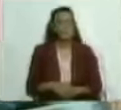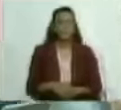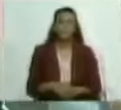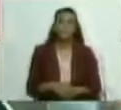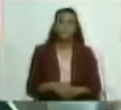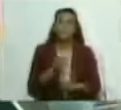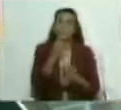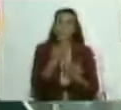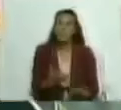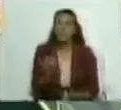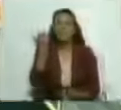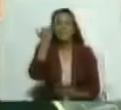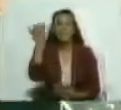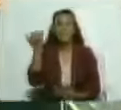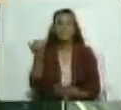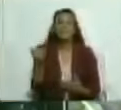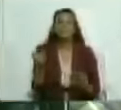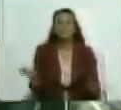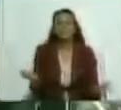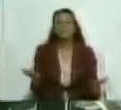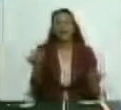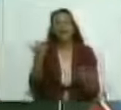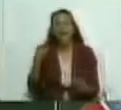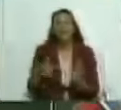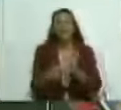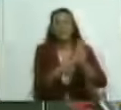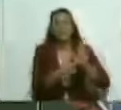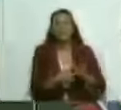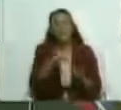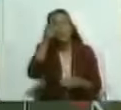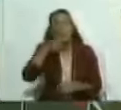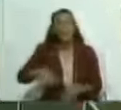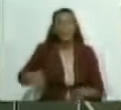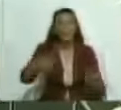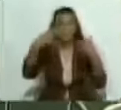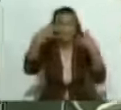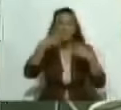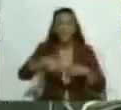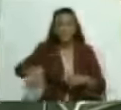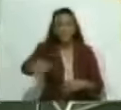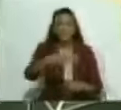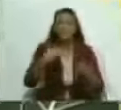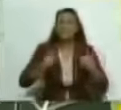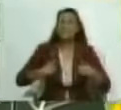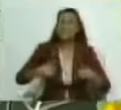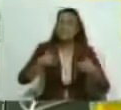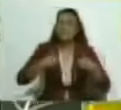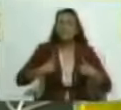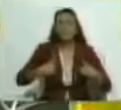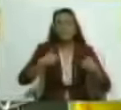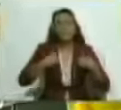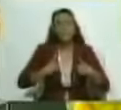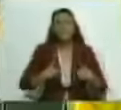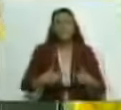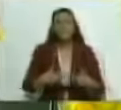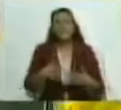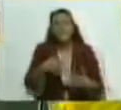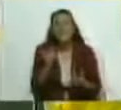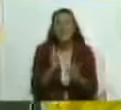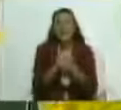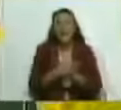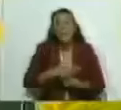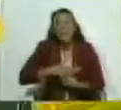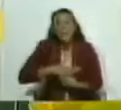Bueno, les voy a decir, ahí está un pueblo que sufre, que padece, que quiere